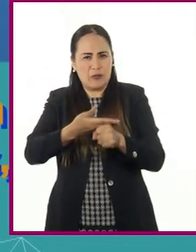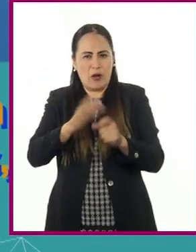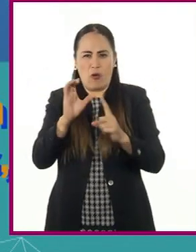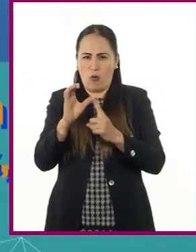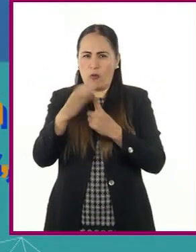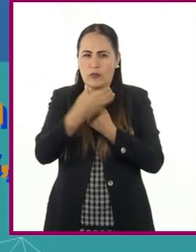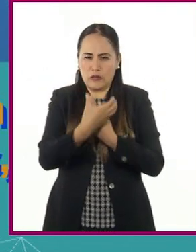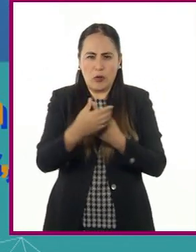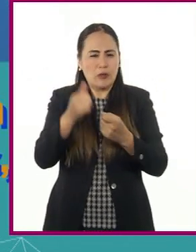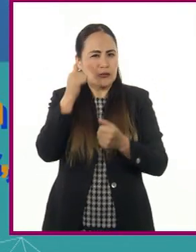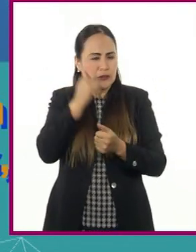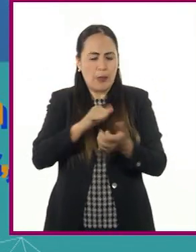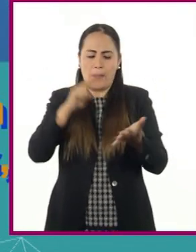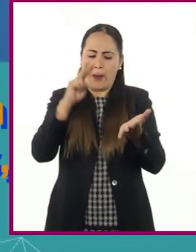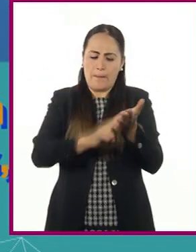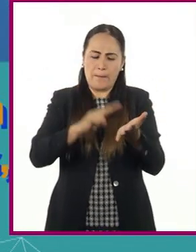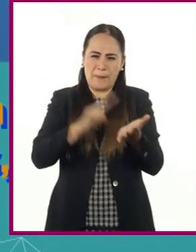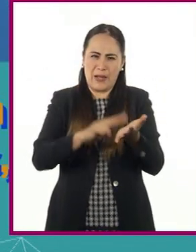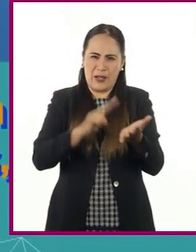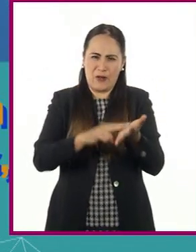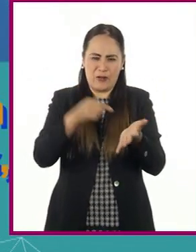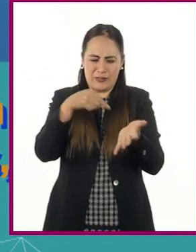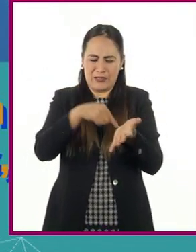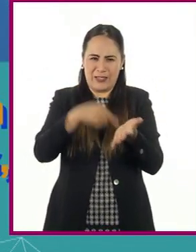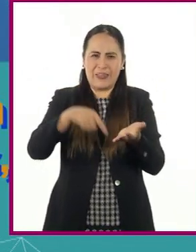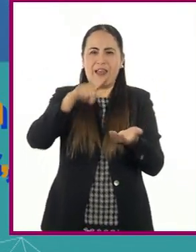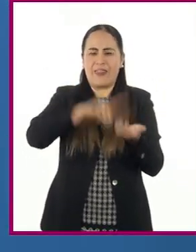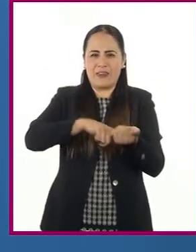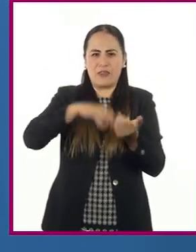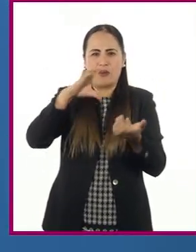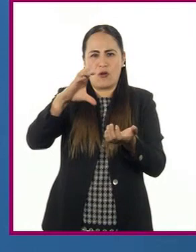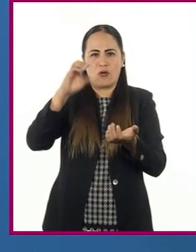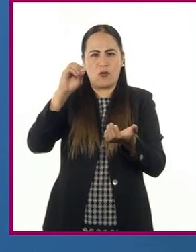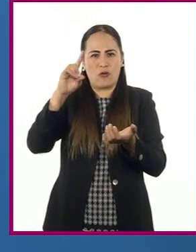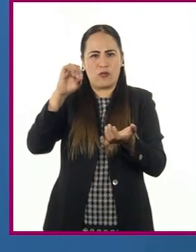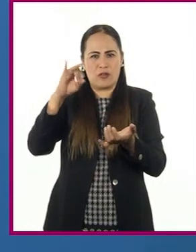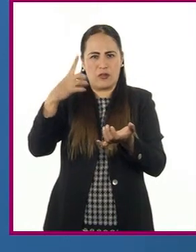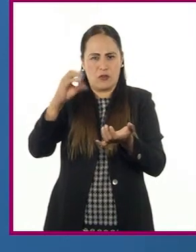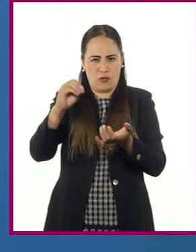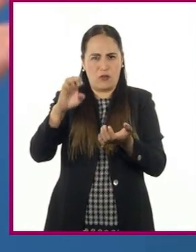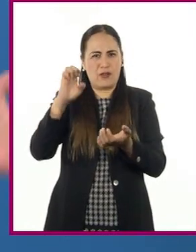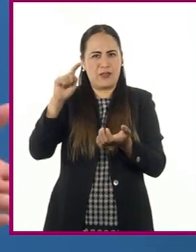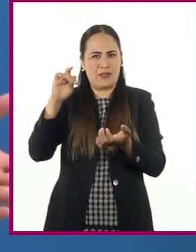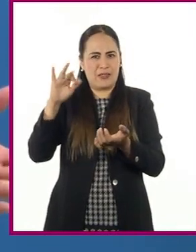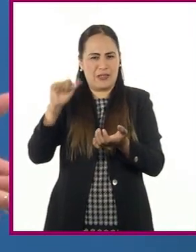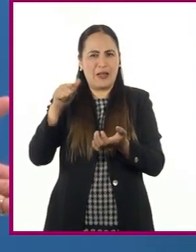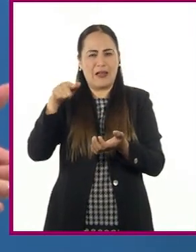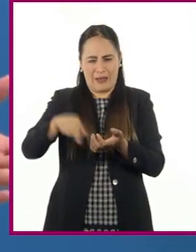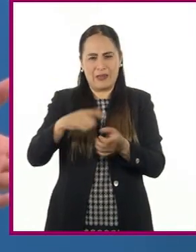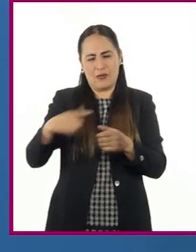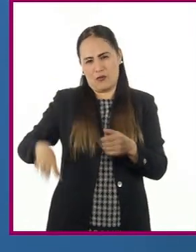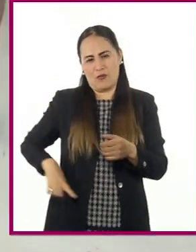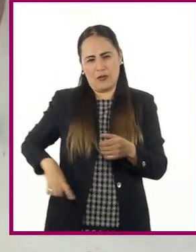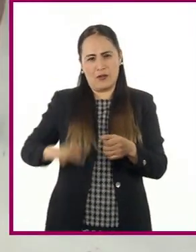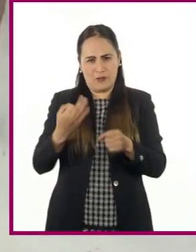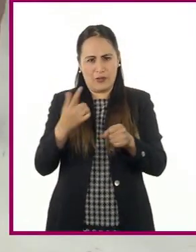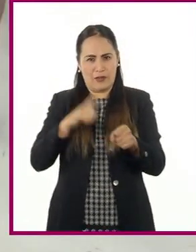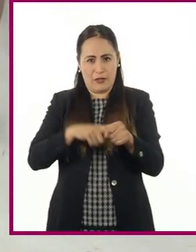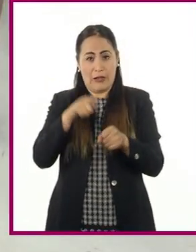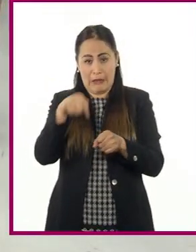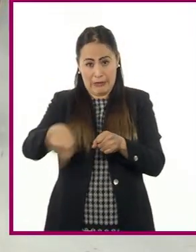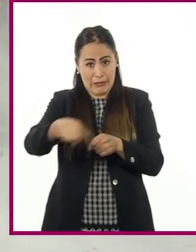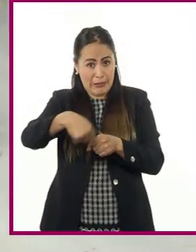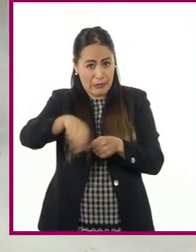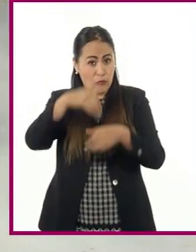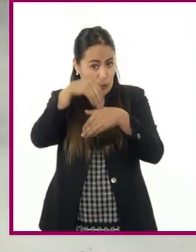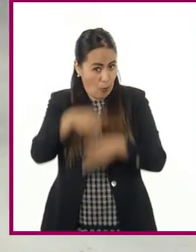funciones, los valores que encontramos en el Código de Ética de las y los servidores públicos del Gobierno Federal.